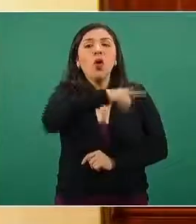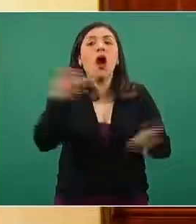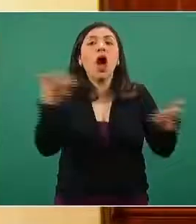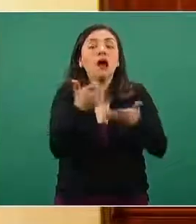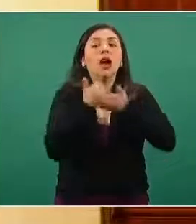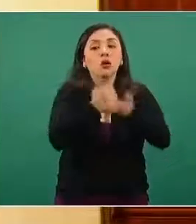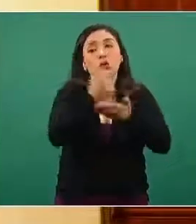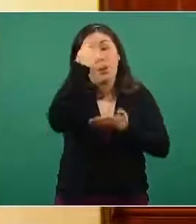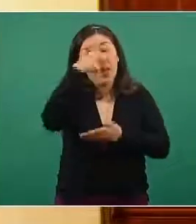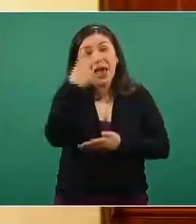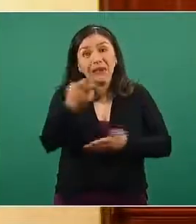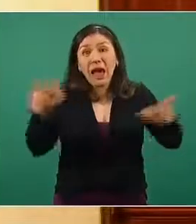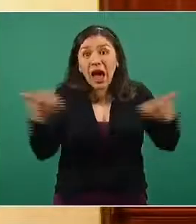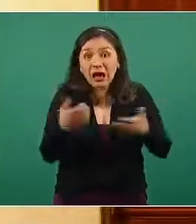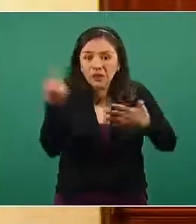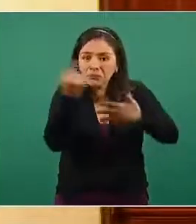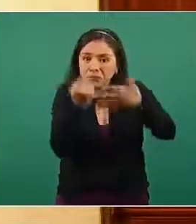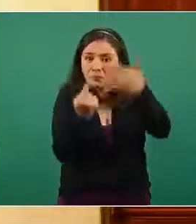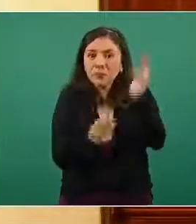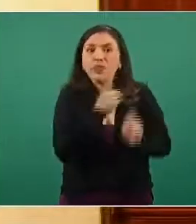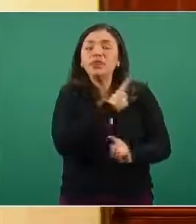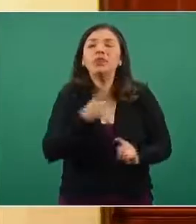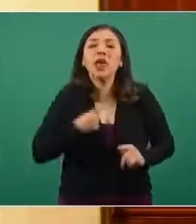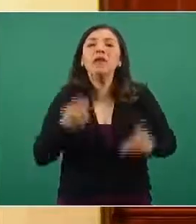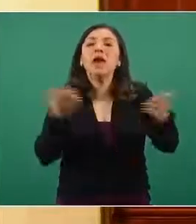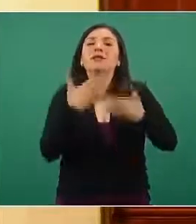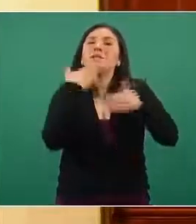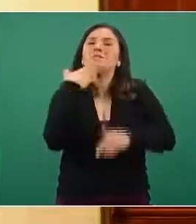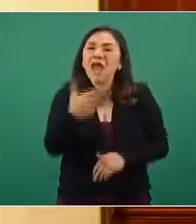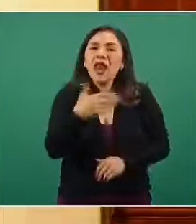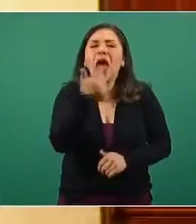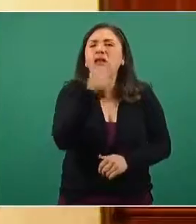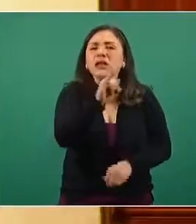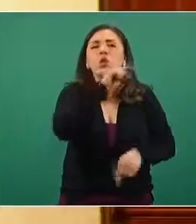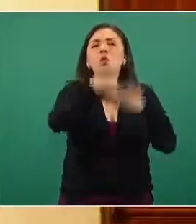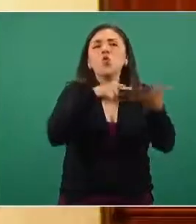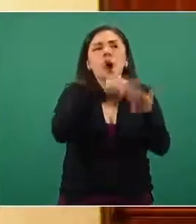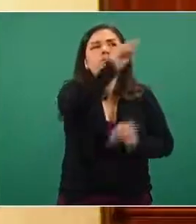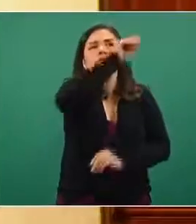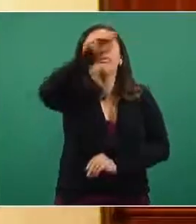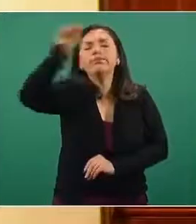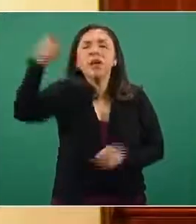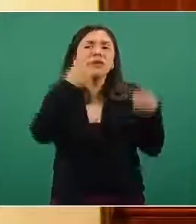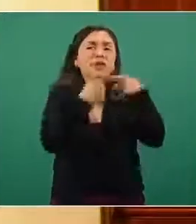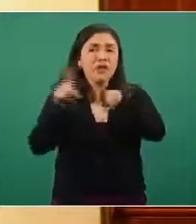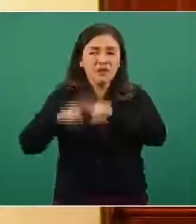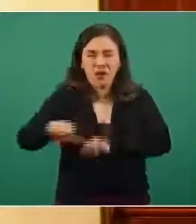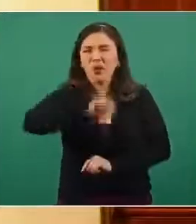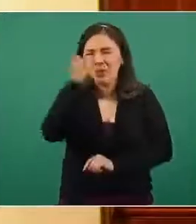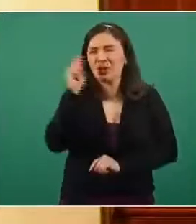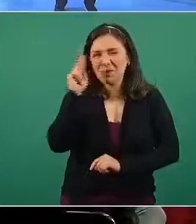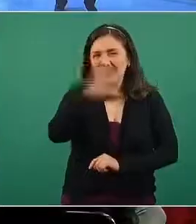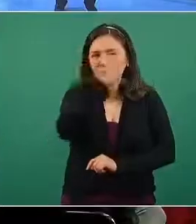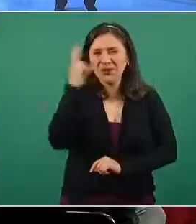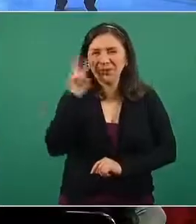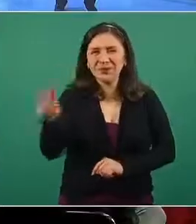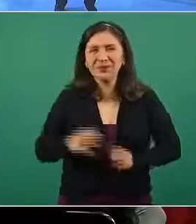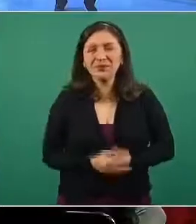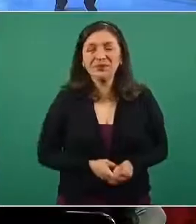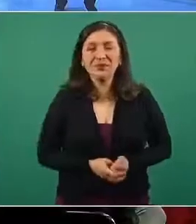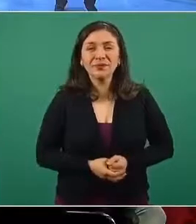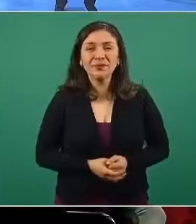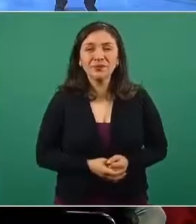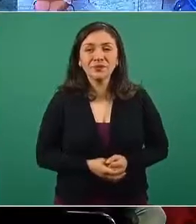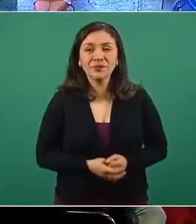contribuyen a que todas estas acciones puedan llevarse en cada uno de los puntos de vacunación. Si vemos de hecho la siguiente diapositiva, podemos